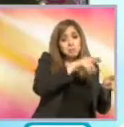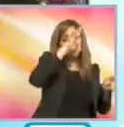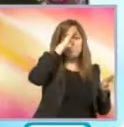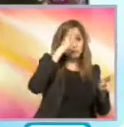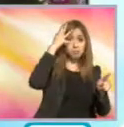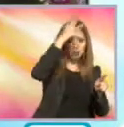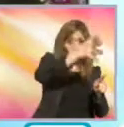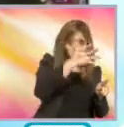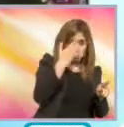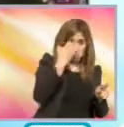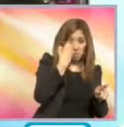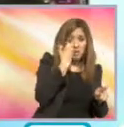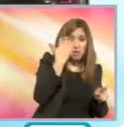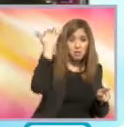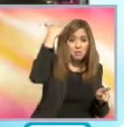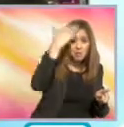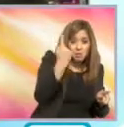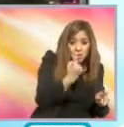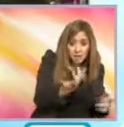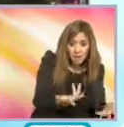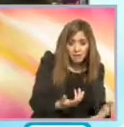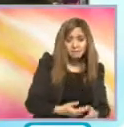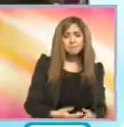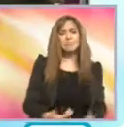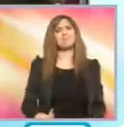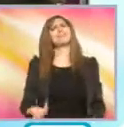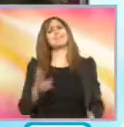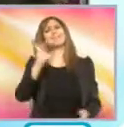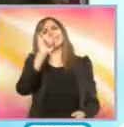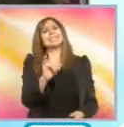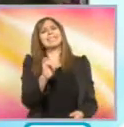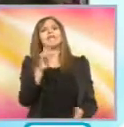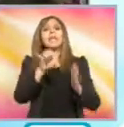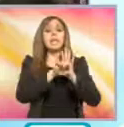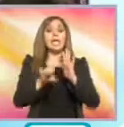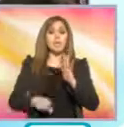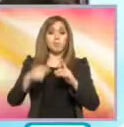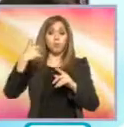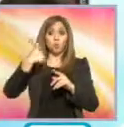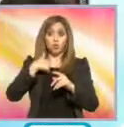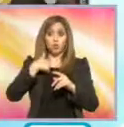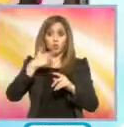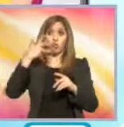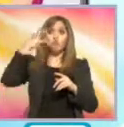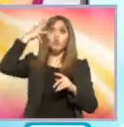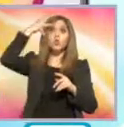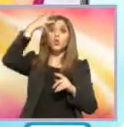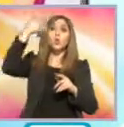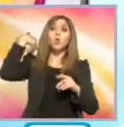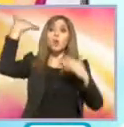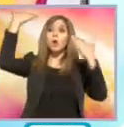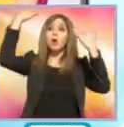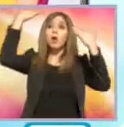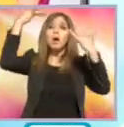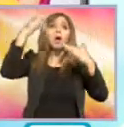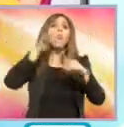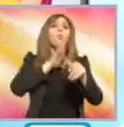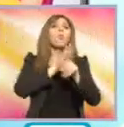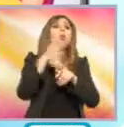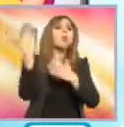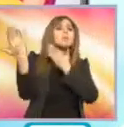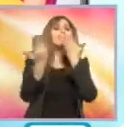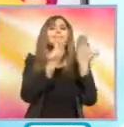va a la escuela, por supuesto que puede llegar también a estas respuestas. No, Sí. no hay una única vía para llegar a las grandes respuestas. Ok. Lo cierto es que en una